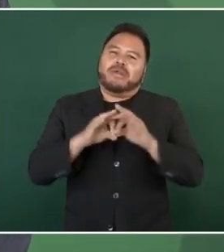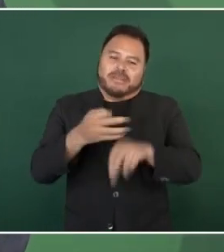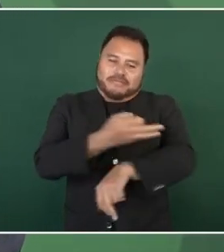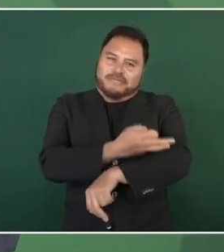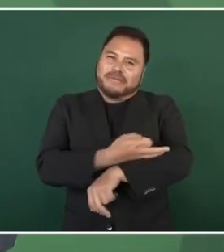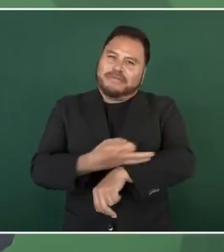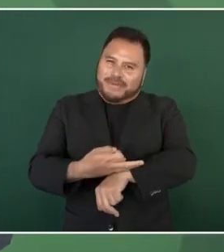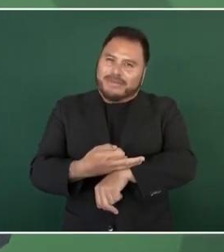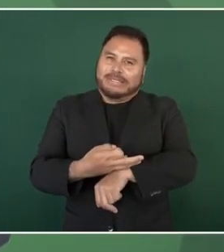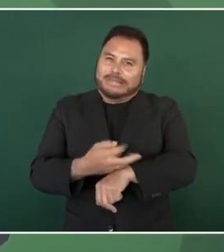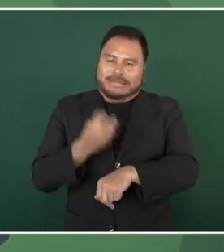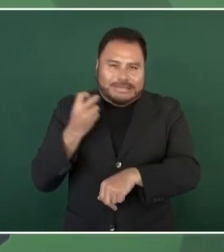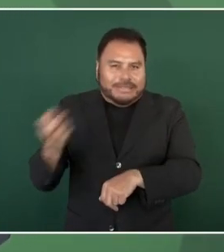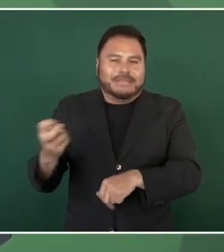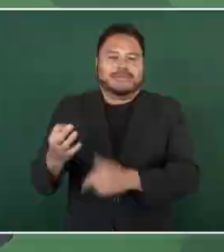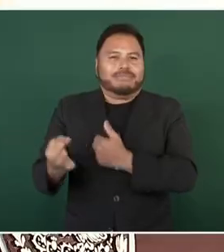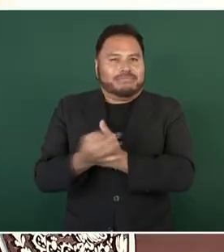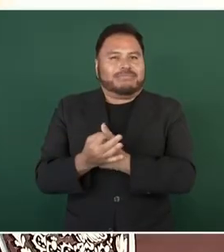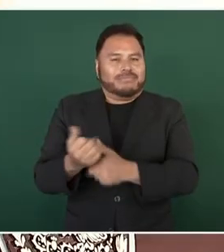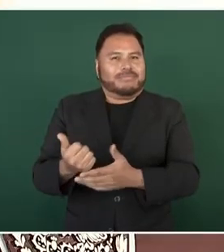familia,